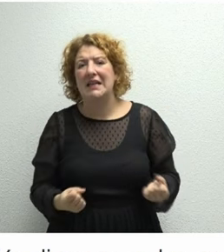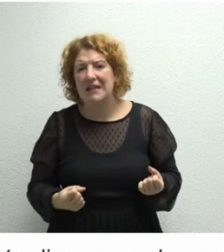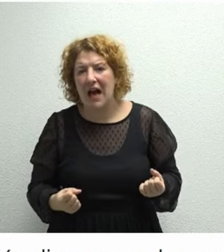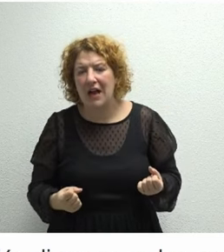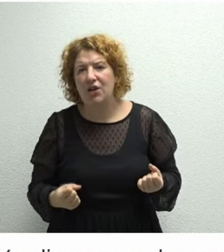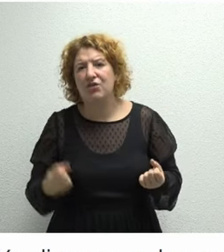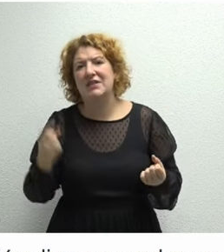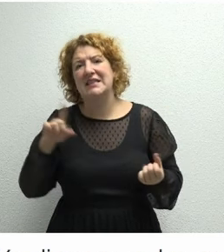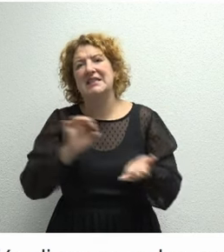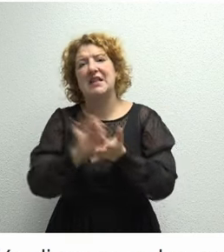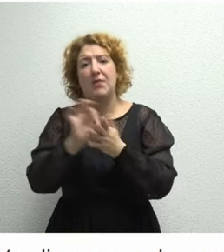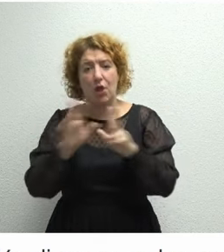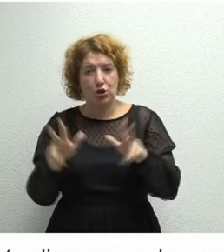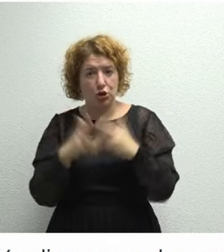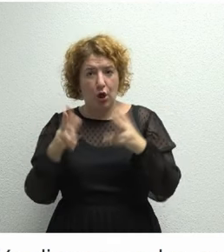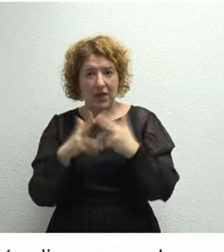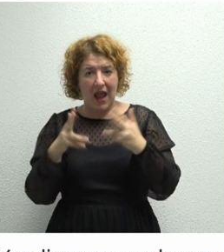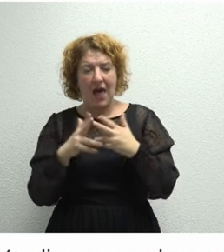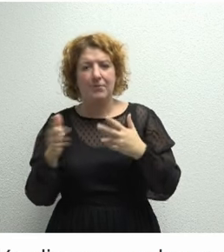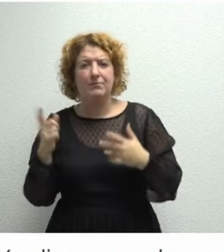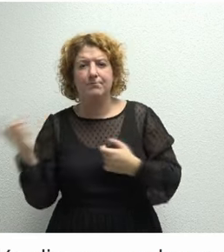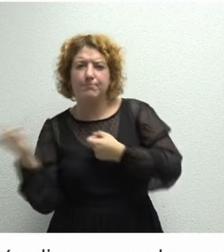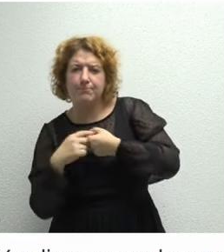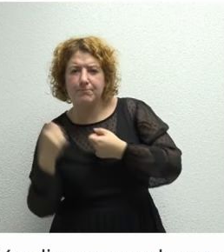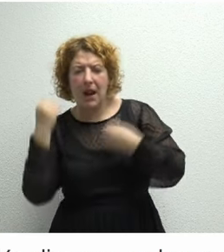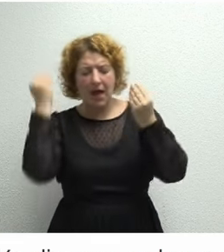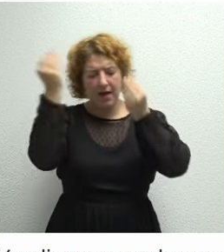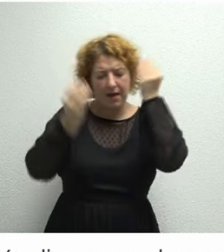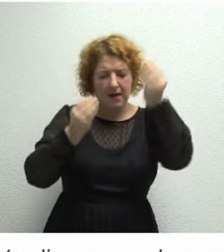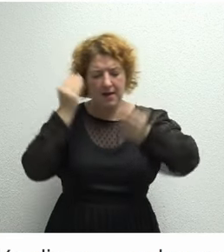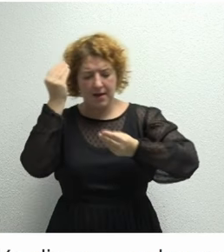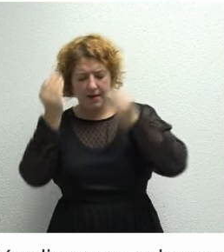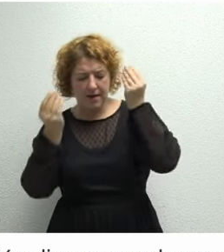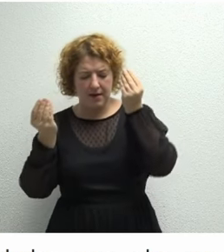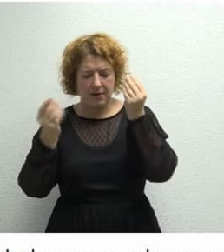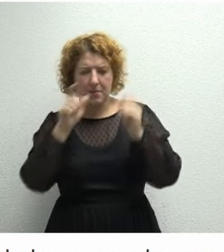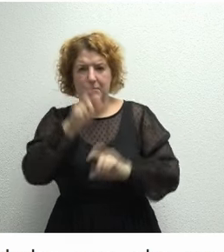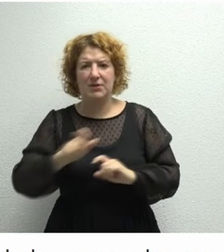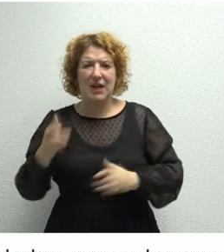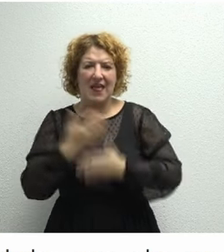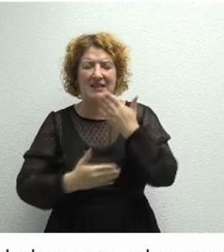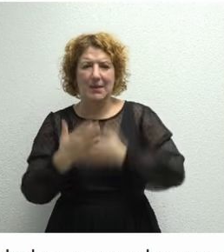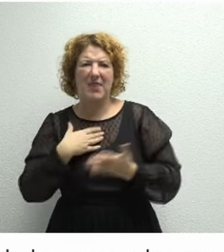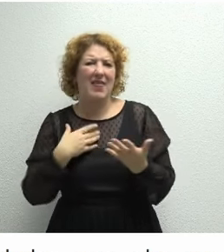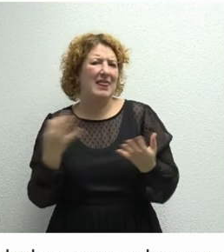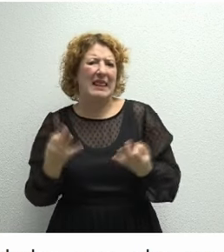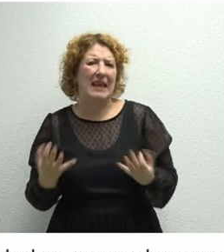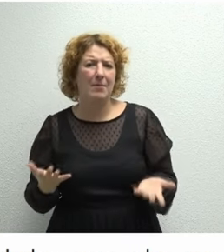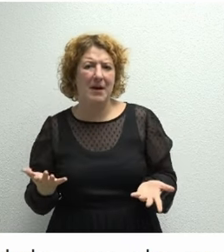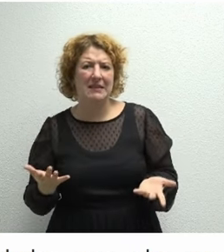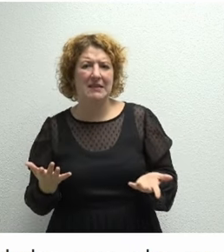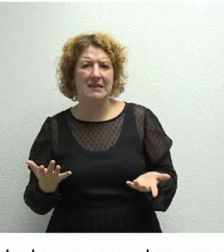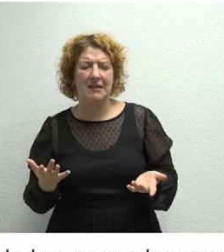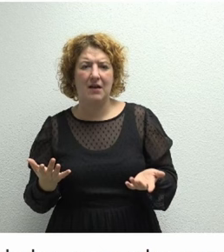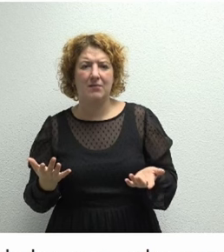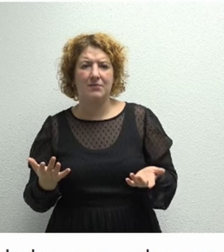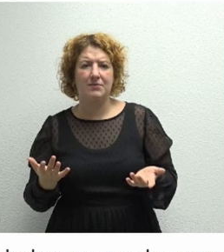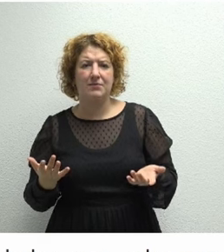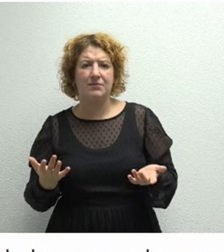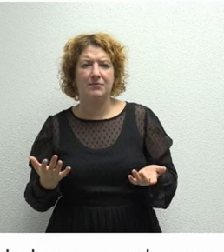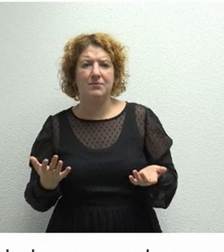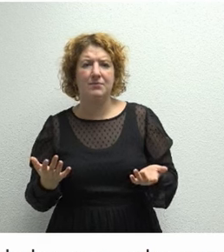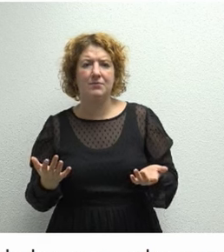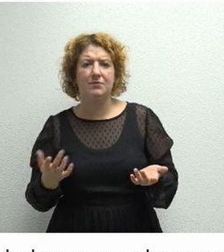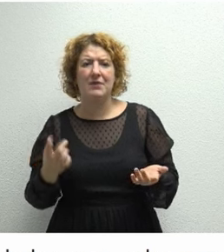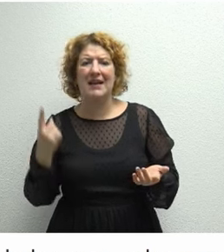de servicios sociales a hablar y a pensar juntos Qué es lo que está va pasando con las personas con discapacidad intelectual y Salud Mental en Canarias en